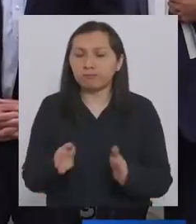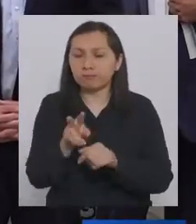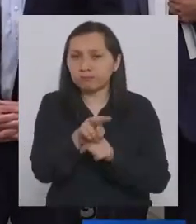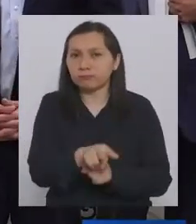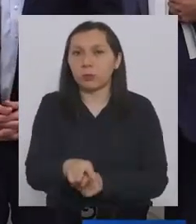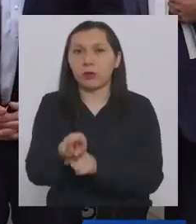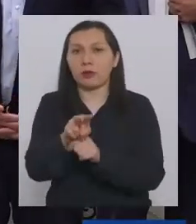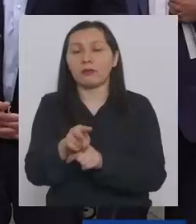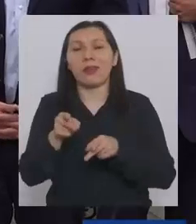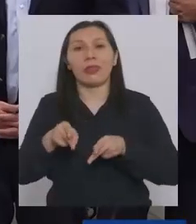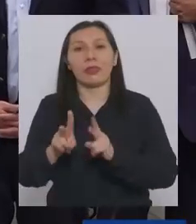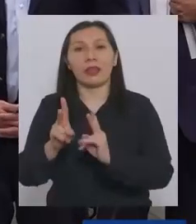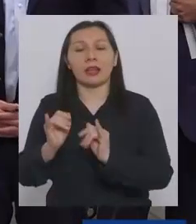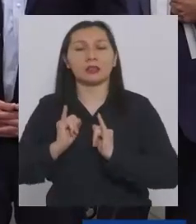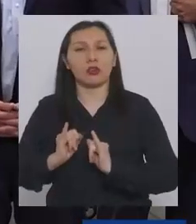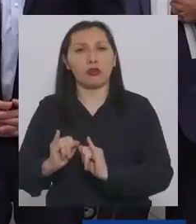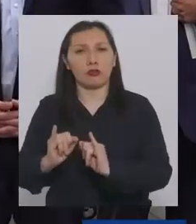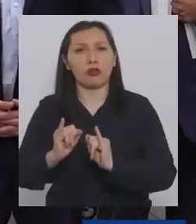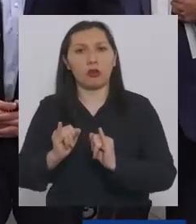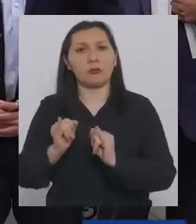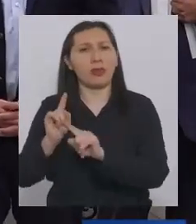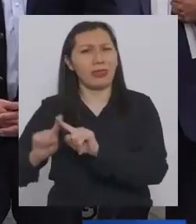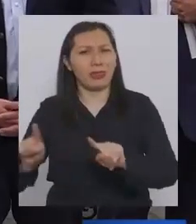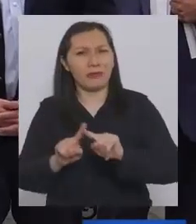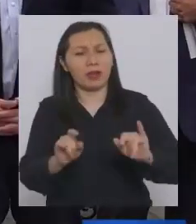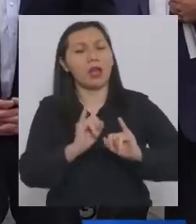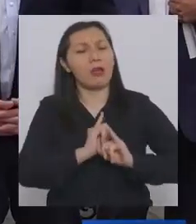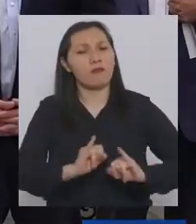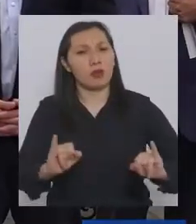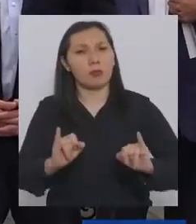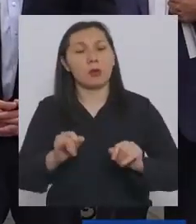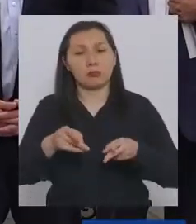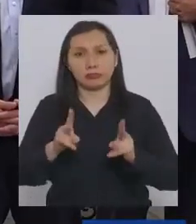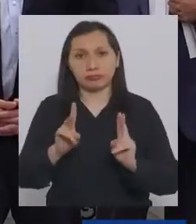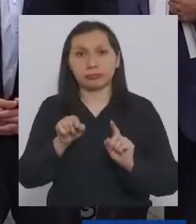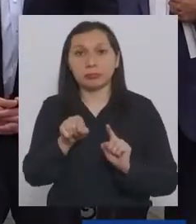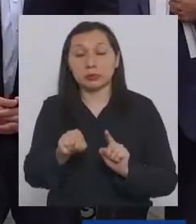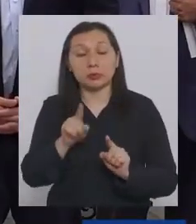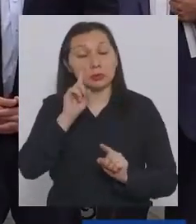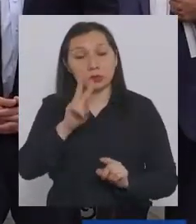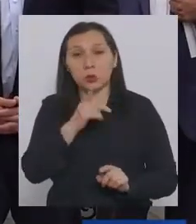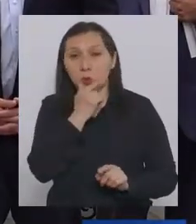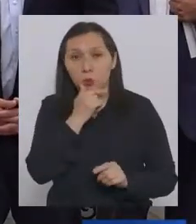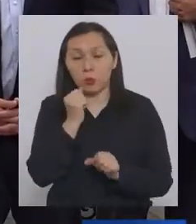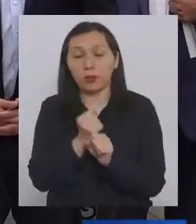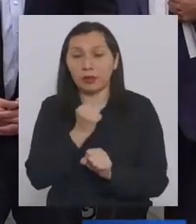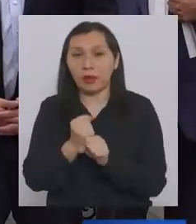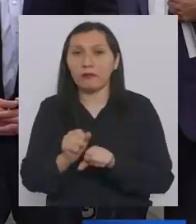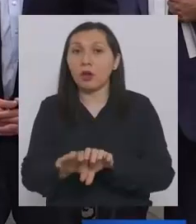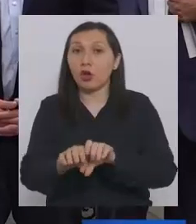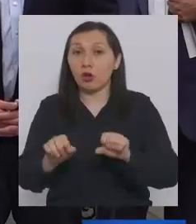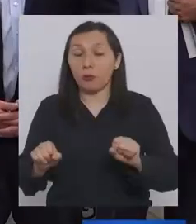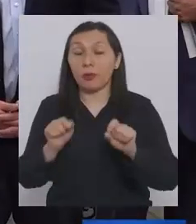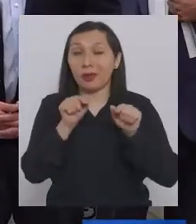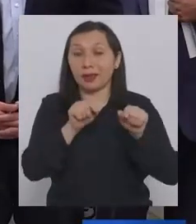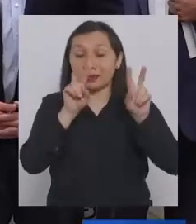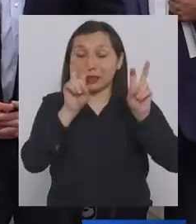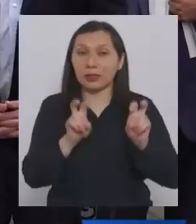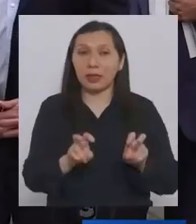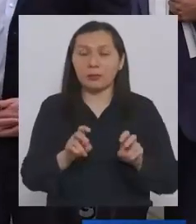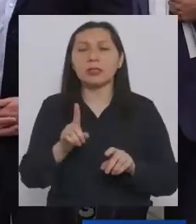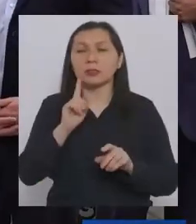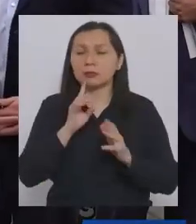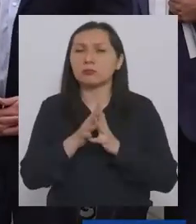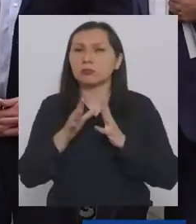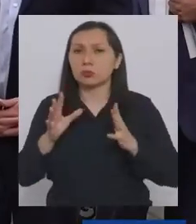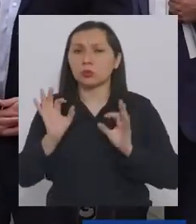velar por el derecho a la información, el pluralismo informativo, y en eso no cabe duda que el trabajo y el compromiso en esa materia va a tener